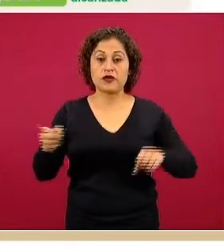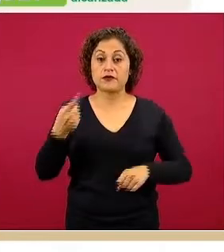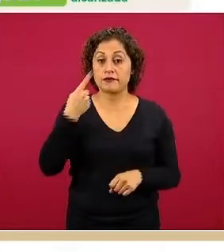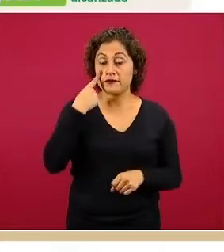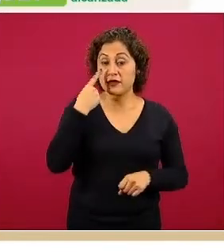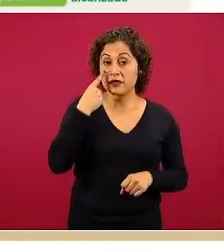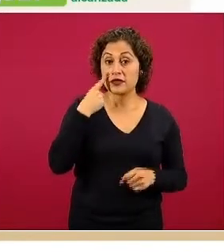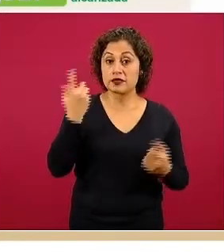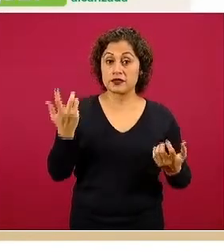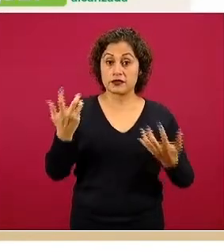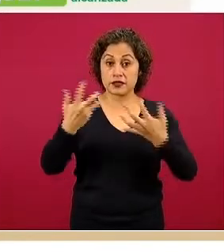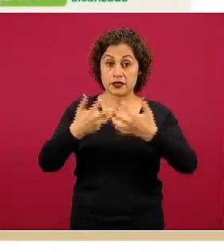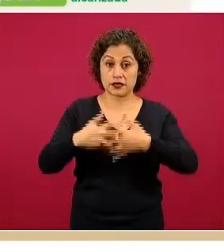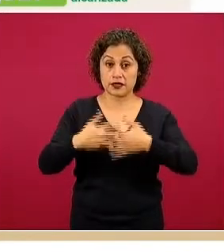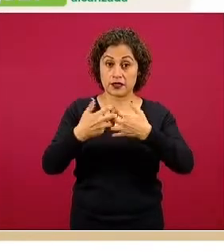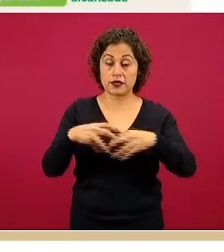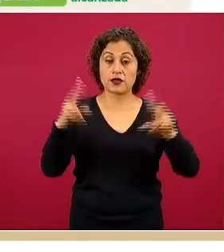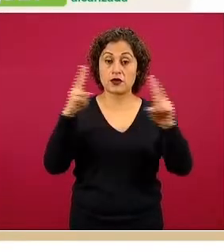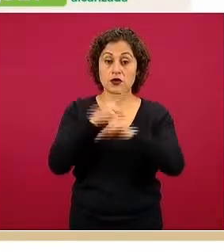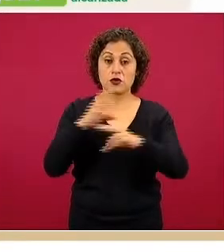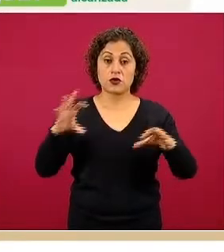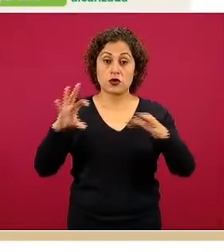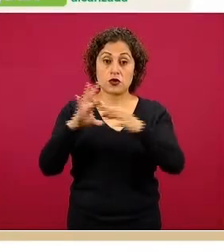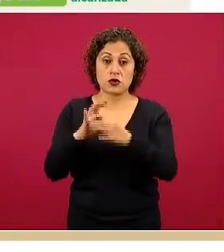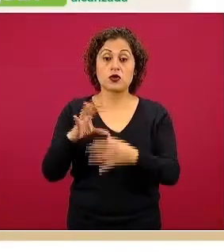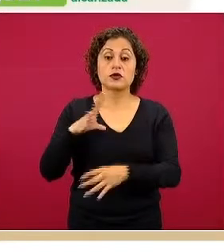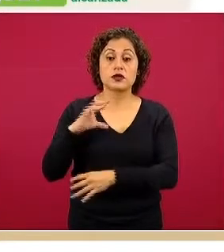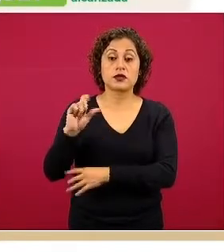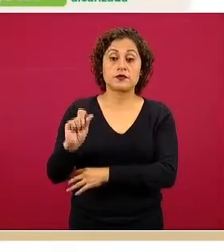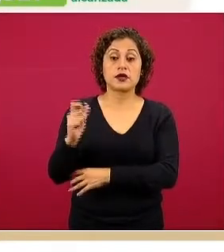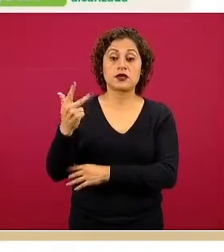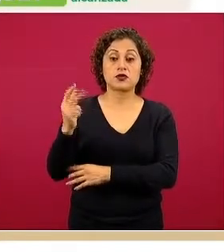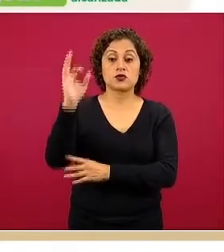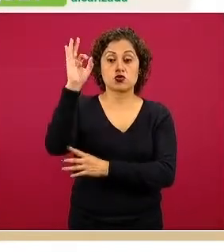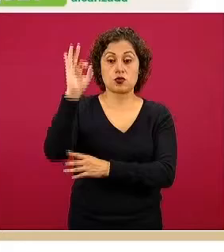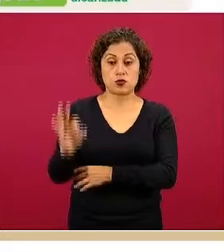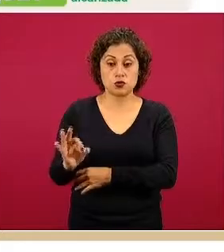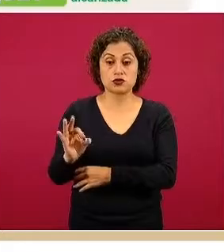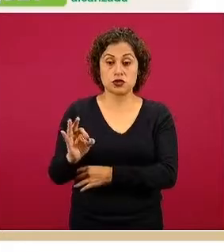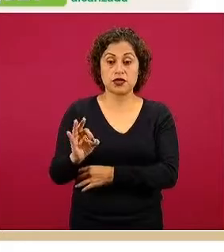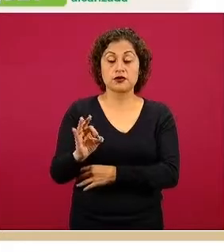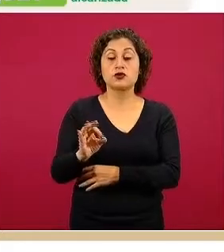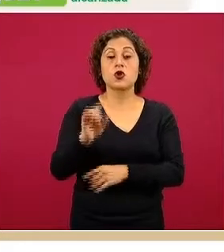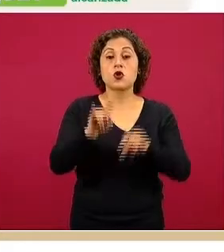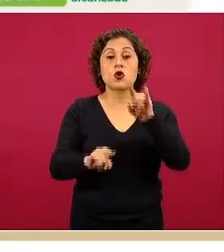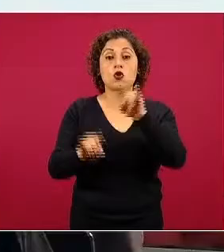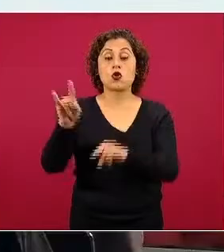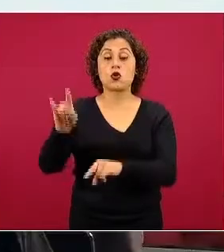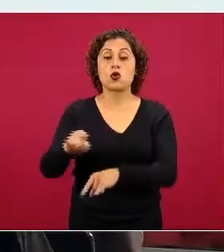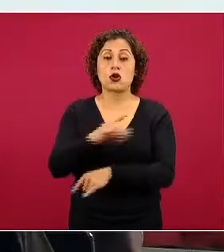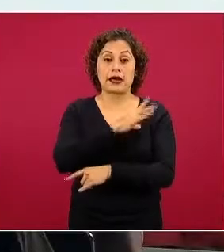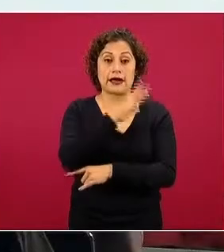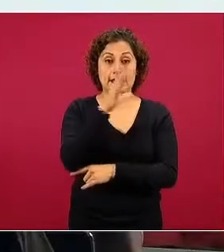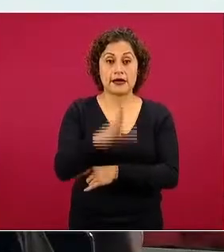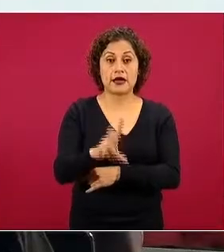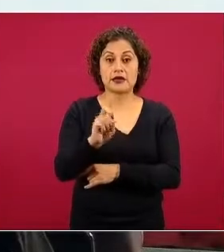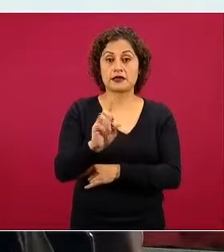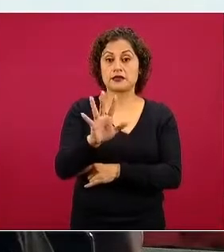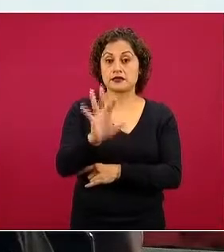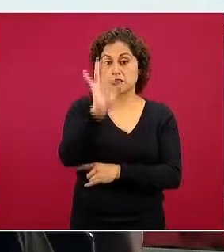con ventilador está en un 28%, ¿sí? La de ocupación general un 35%, y en